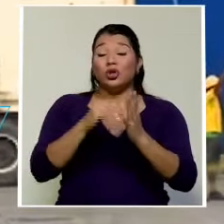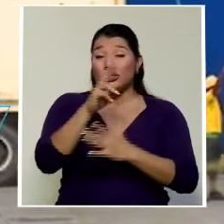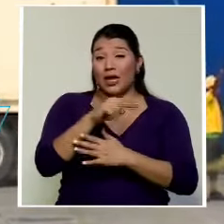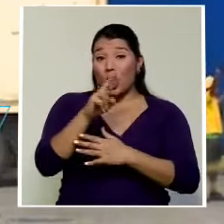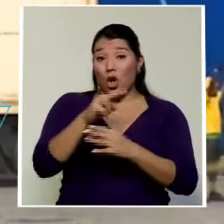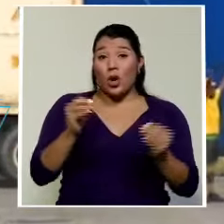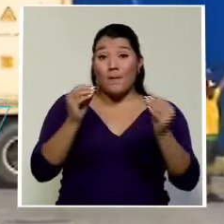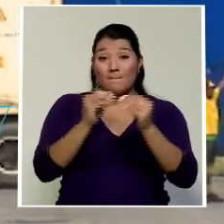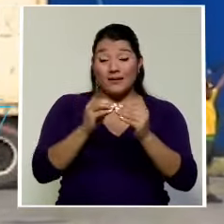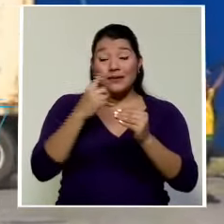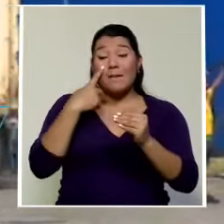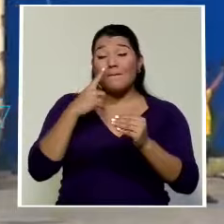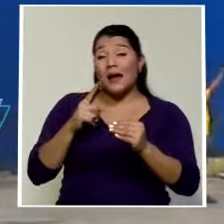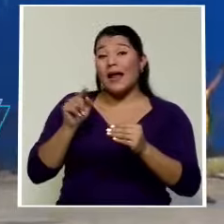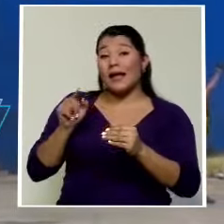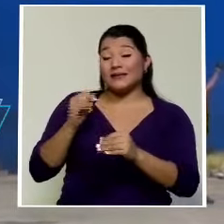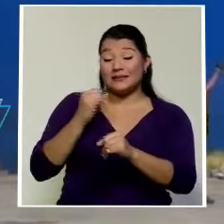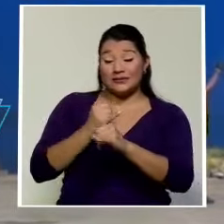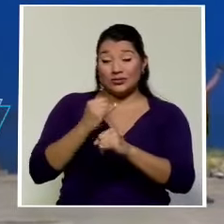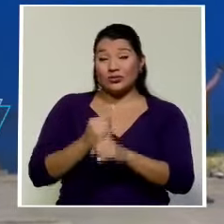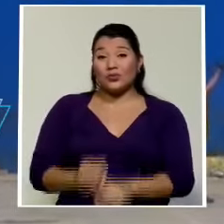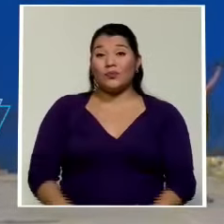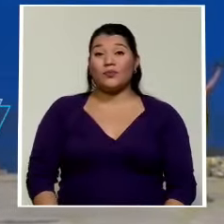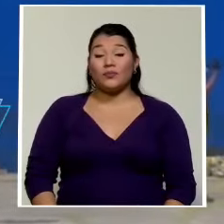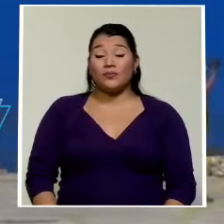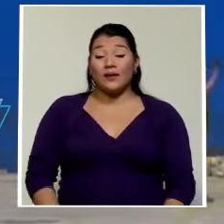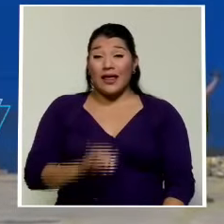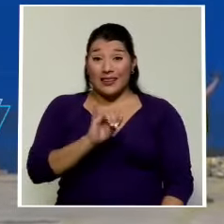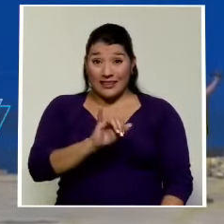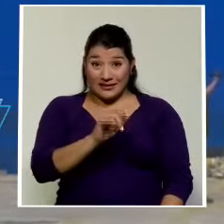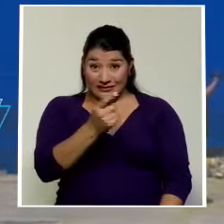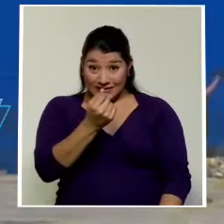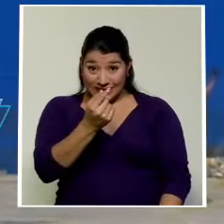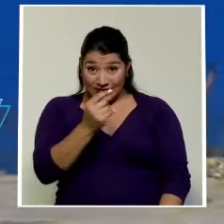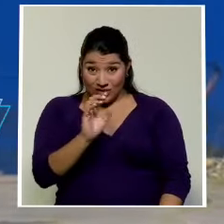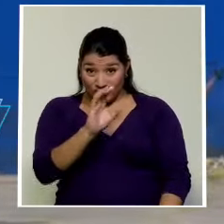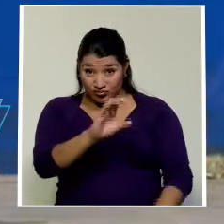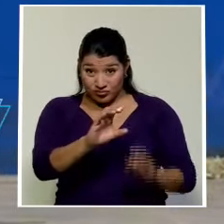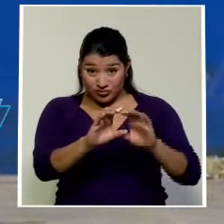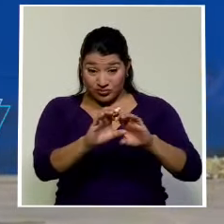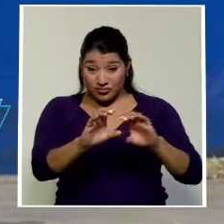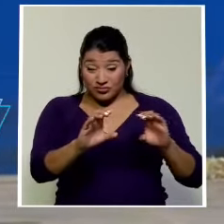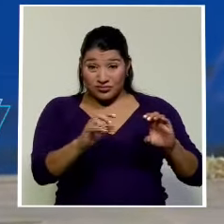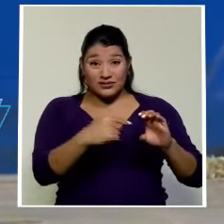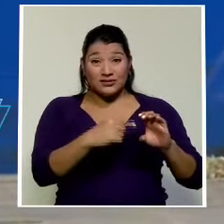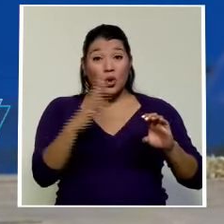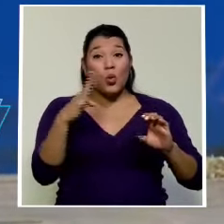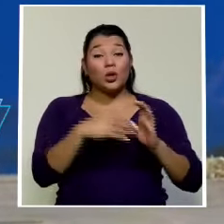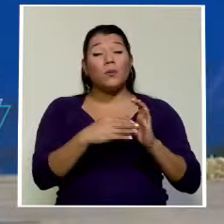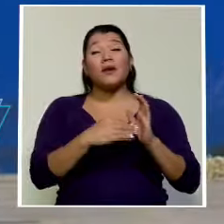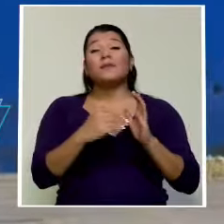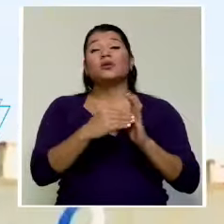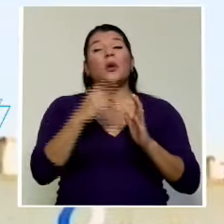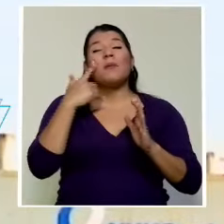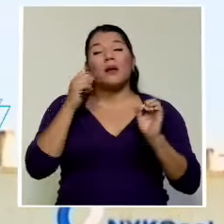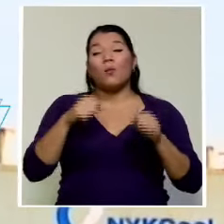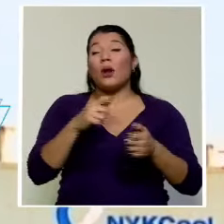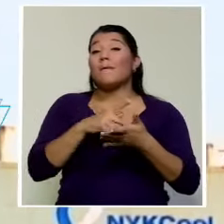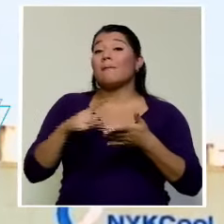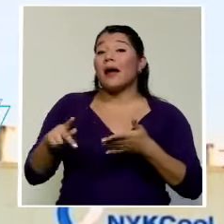al presupuesto de esta institución. De este monto, 4.000 millones se estarían utilizando para el pago de remuneraciones